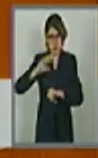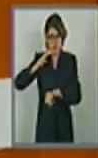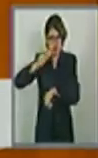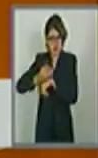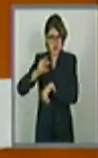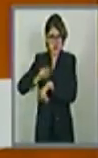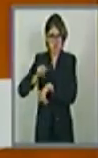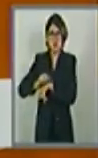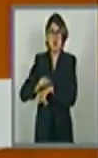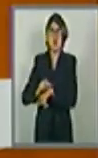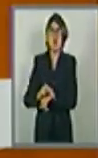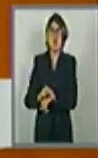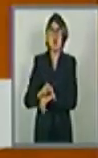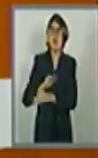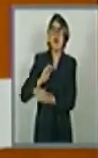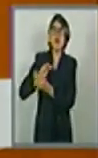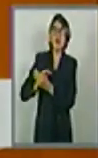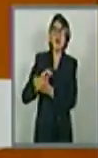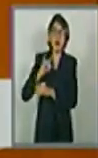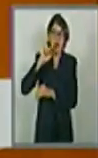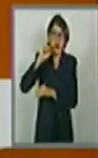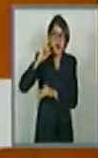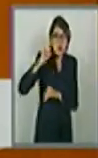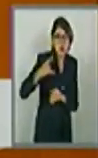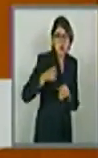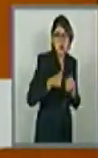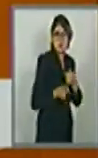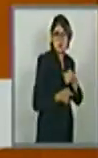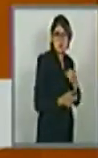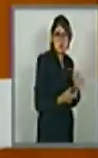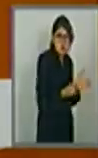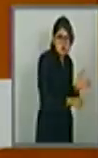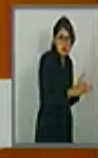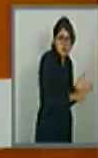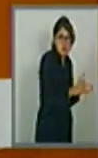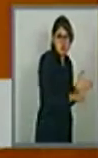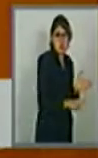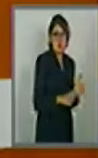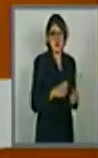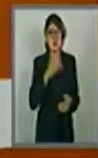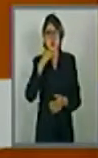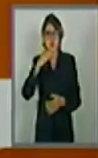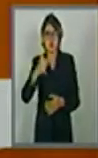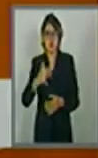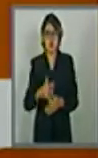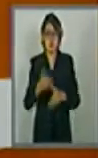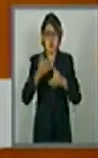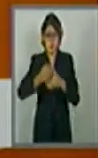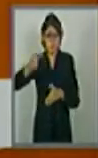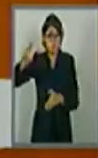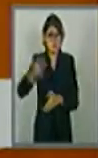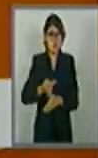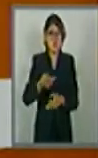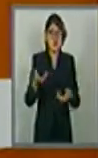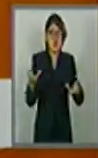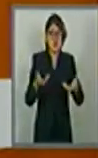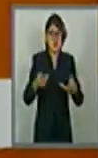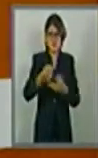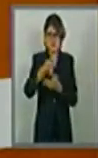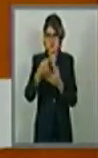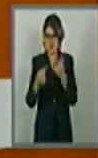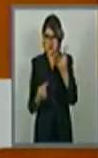gobierno central y de las demarcaciones territoriales y si es urgente que se frene esta serie de actividades